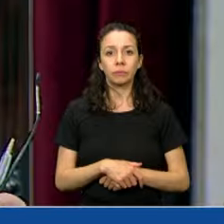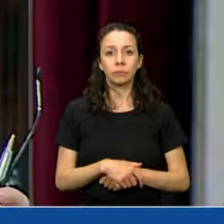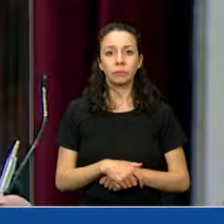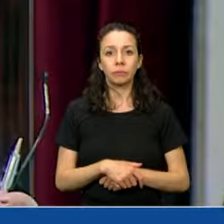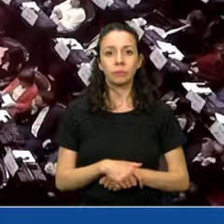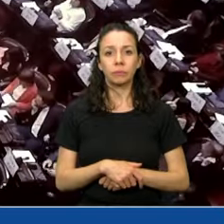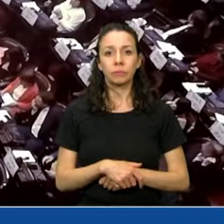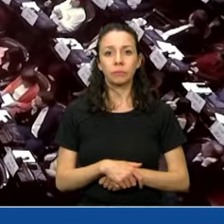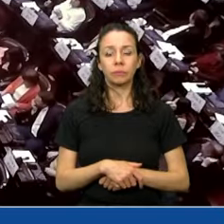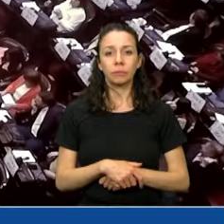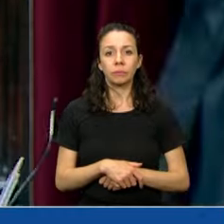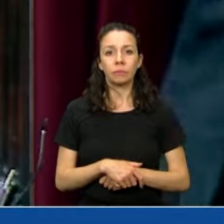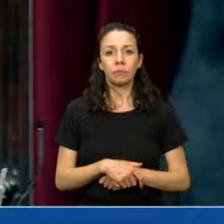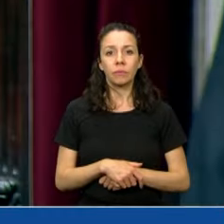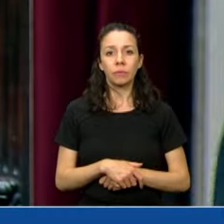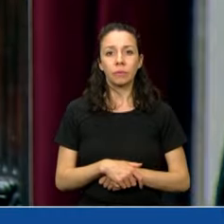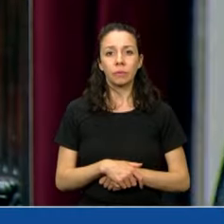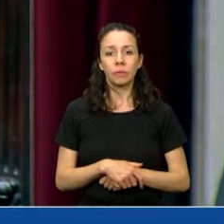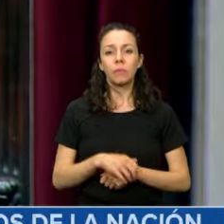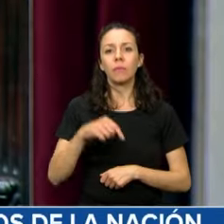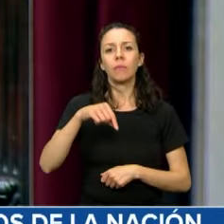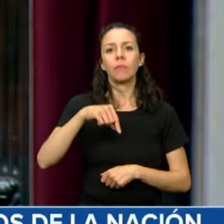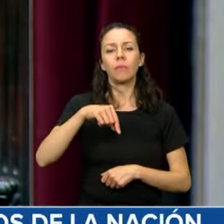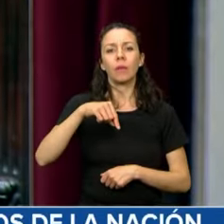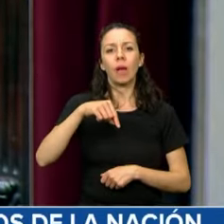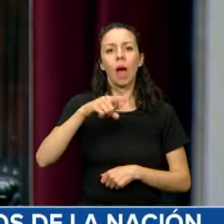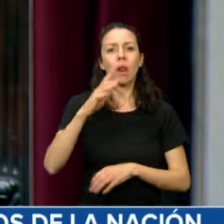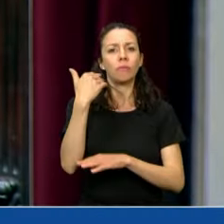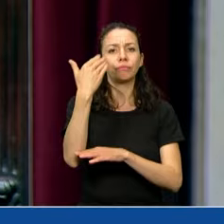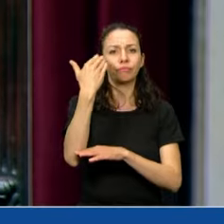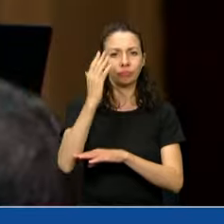no en uso de la